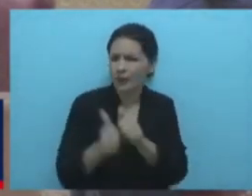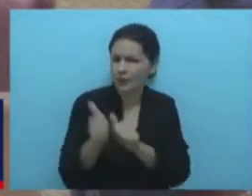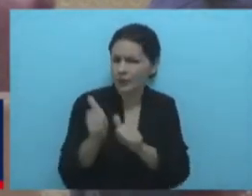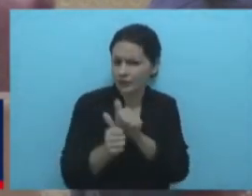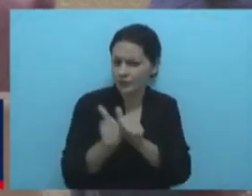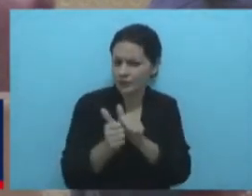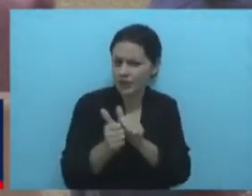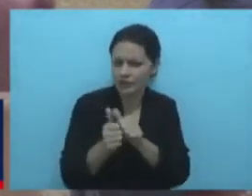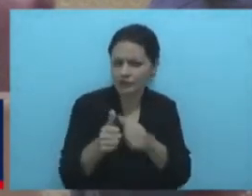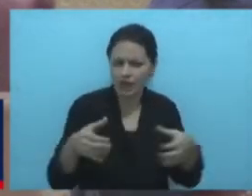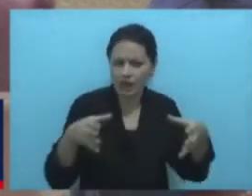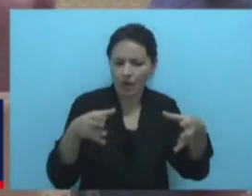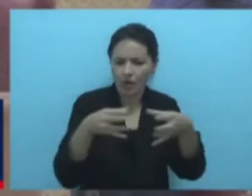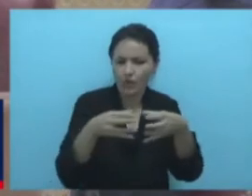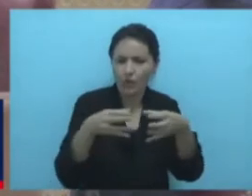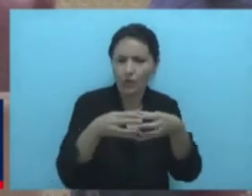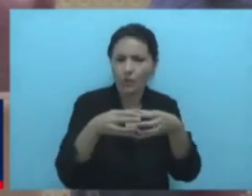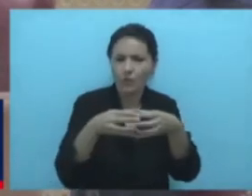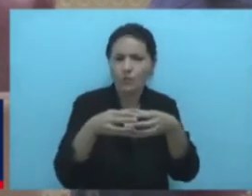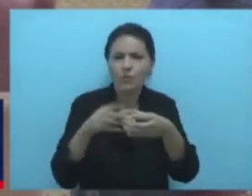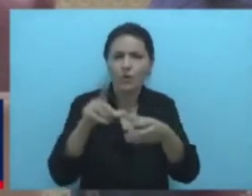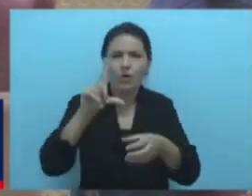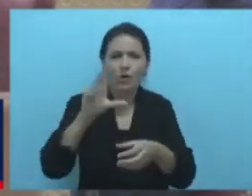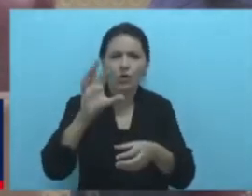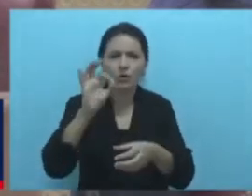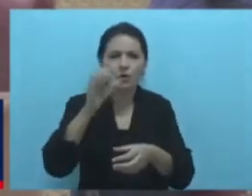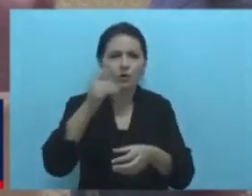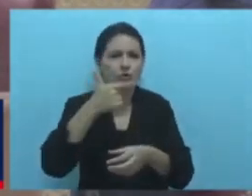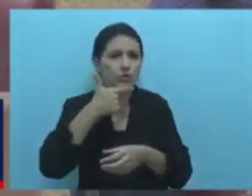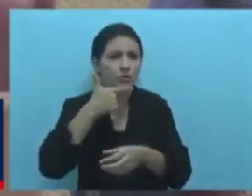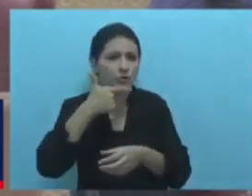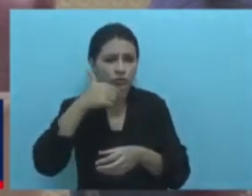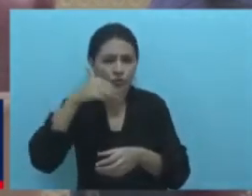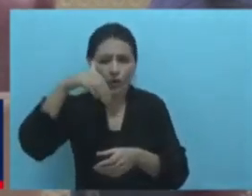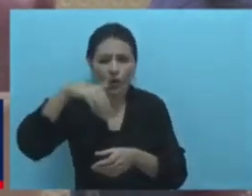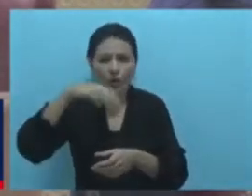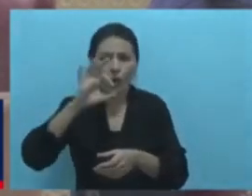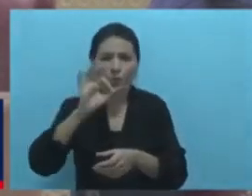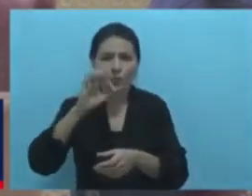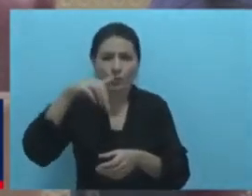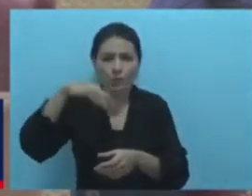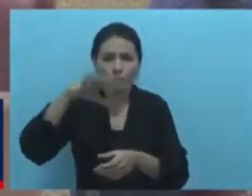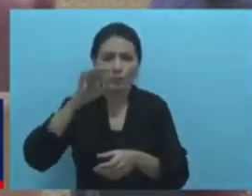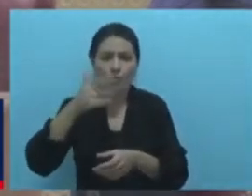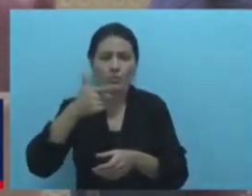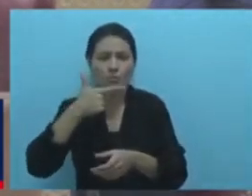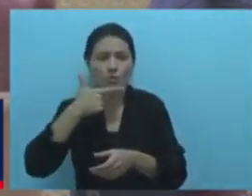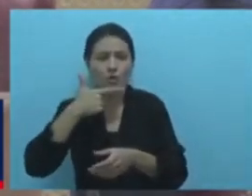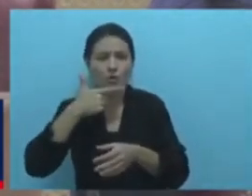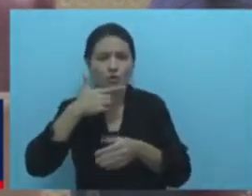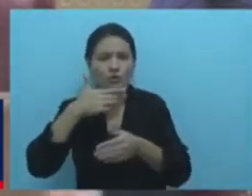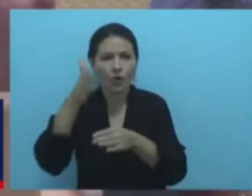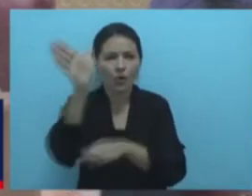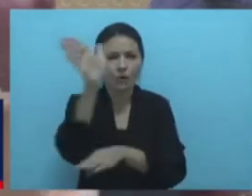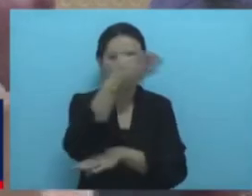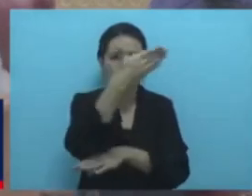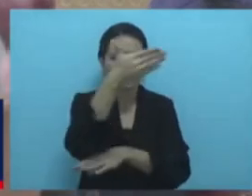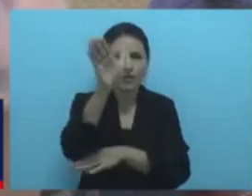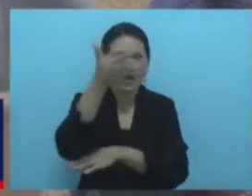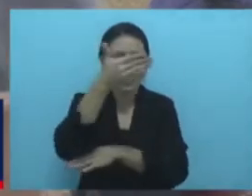la organización narco policial los monos plantó una bandera de 40 metros por 40 metros